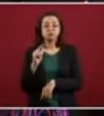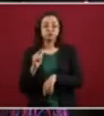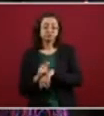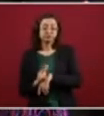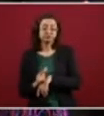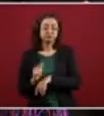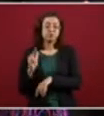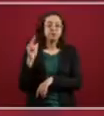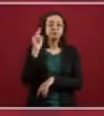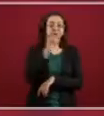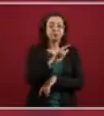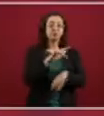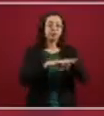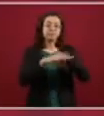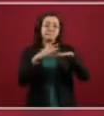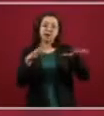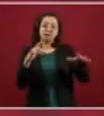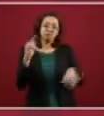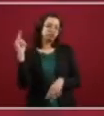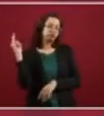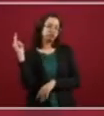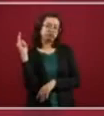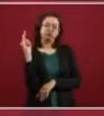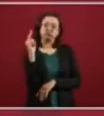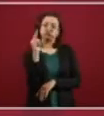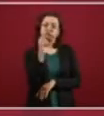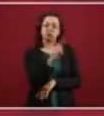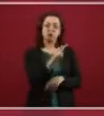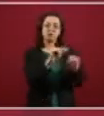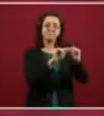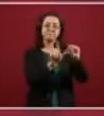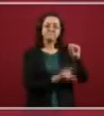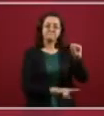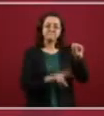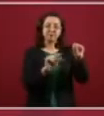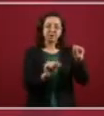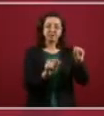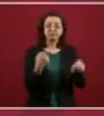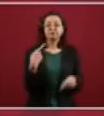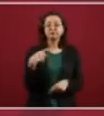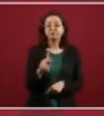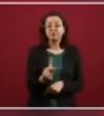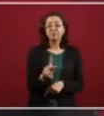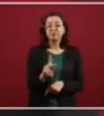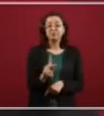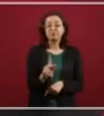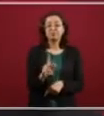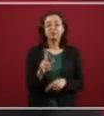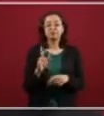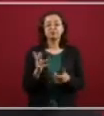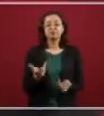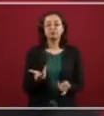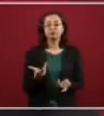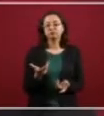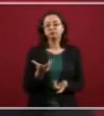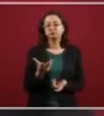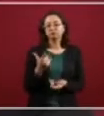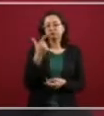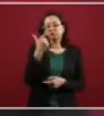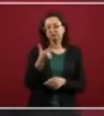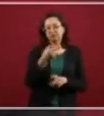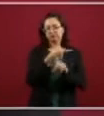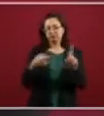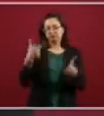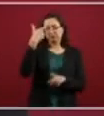aguas internacionales y de ahí hasta México. Pero ya casi por salir, esto estoy hablando hora de México, ya alrededor de las 7:30 de la